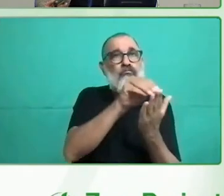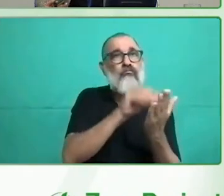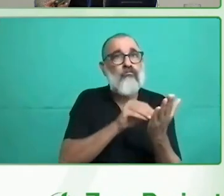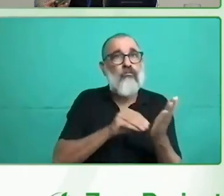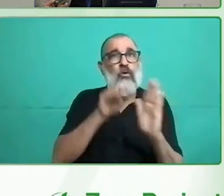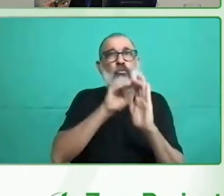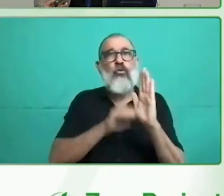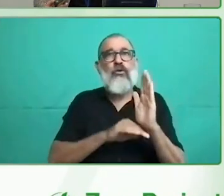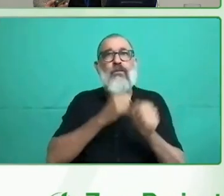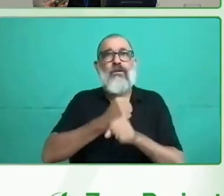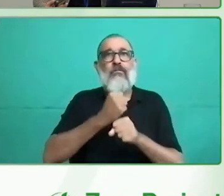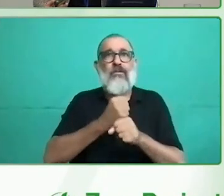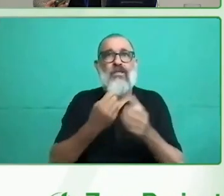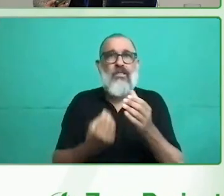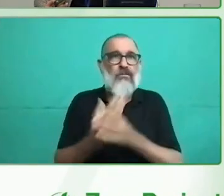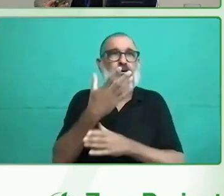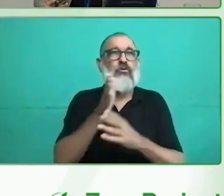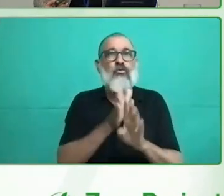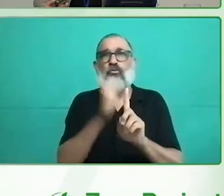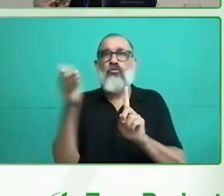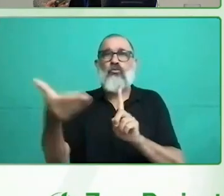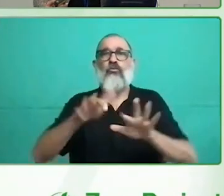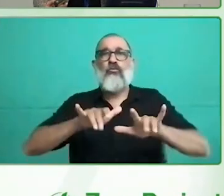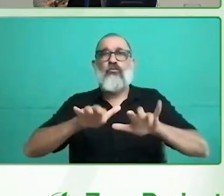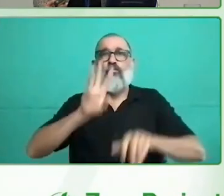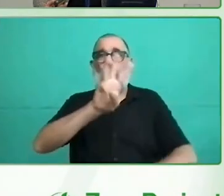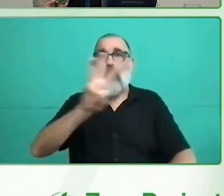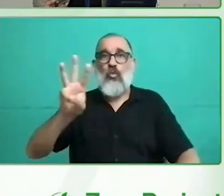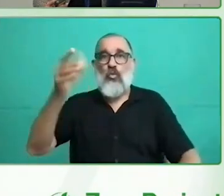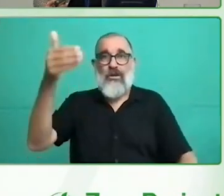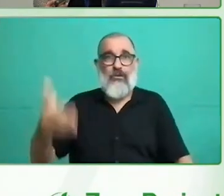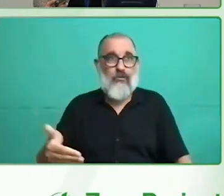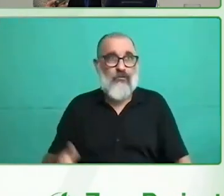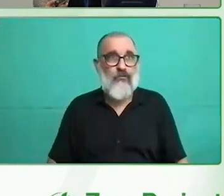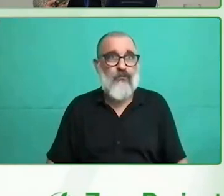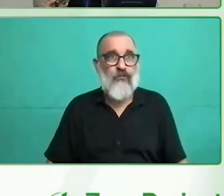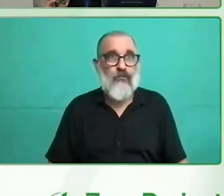itinerario pues, con la propuesta de que